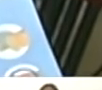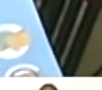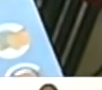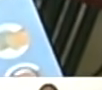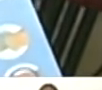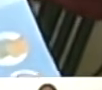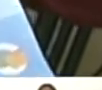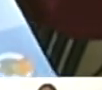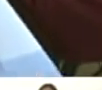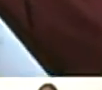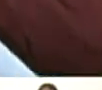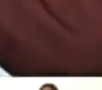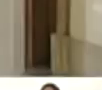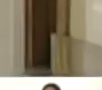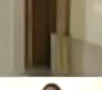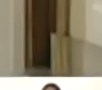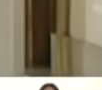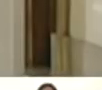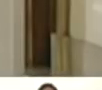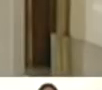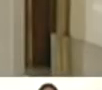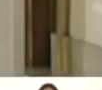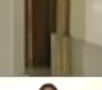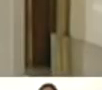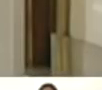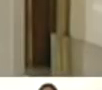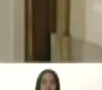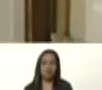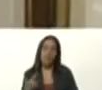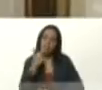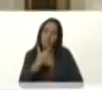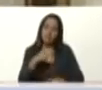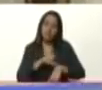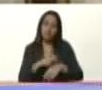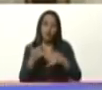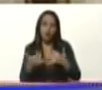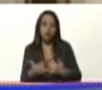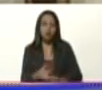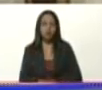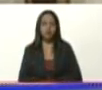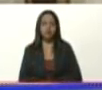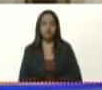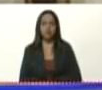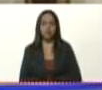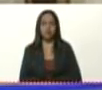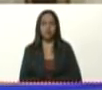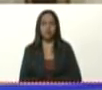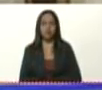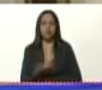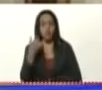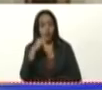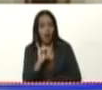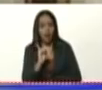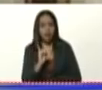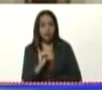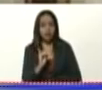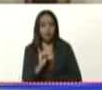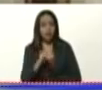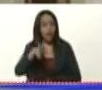te automediques. ¿Qué dice el doctor Alvarado de todo esto? Sí, eso está comprobado, presidente,